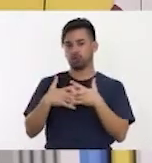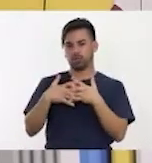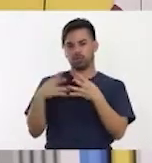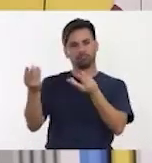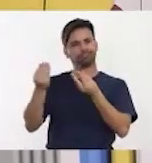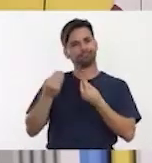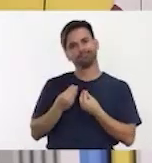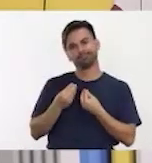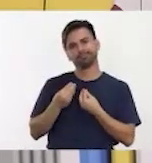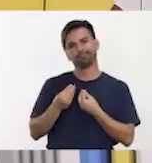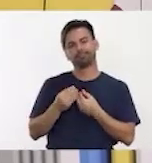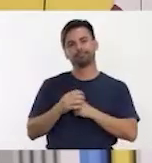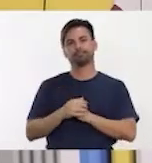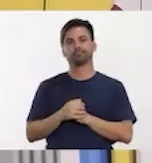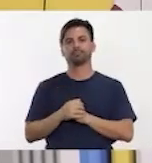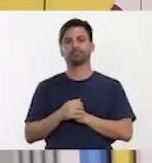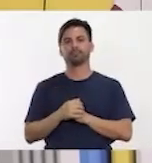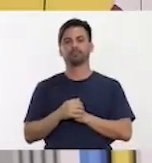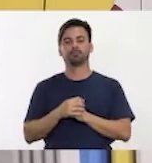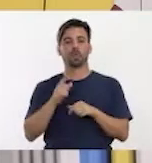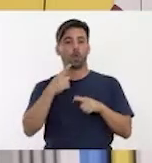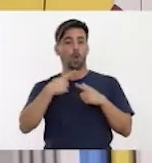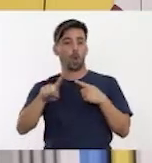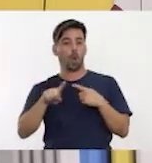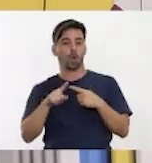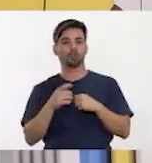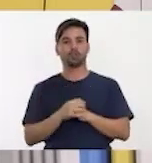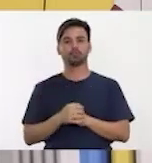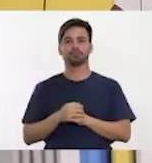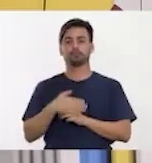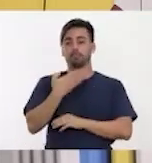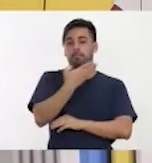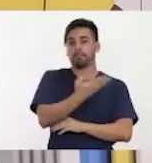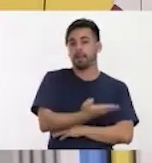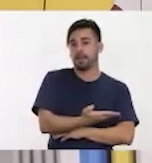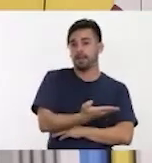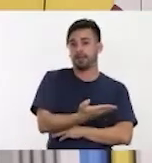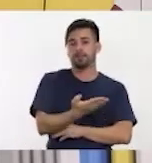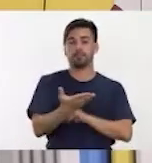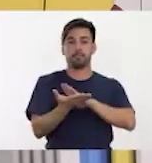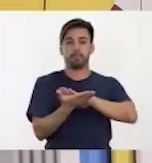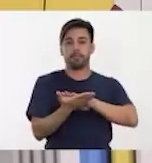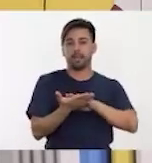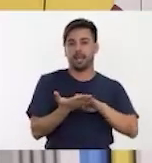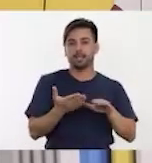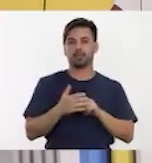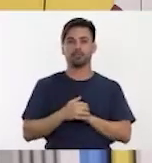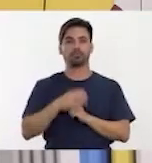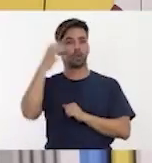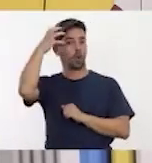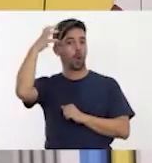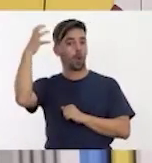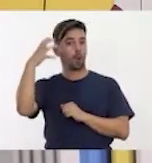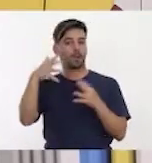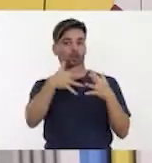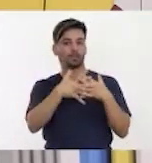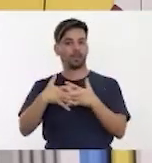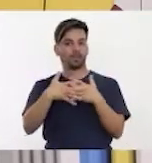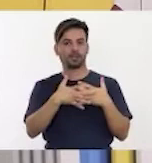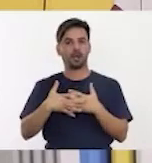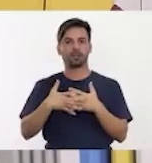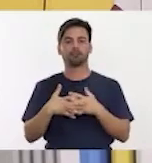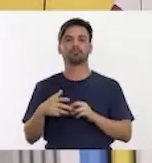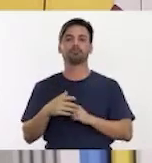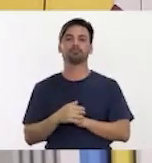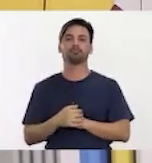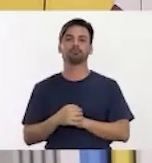ofreciendo con este fin, o solicitar un empréstito al gobierno norteamericano